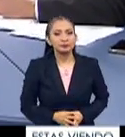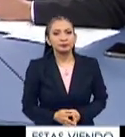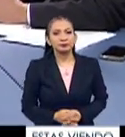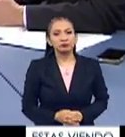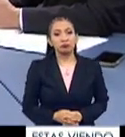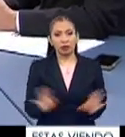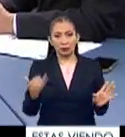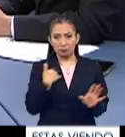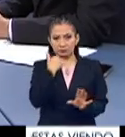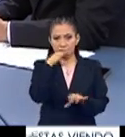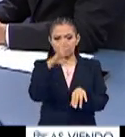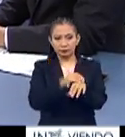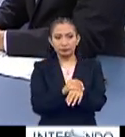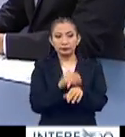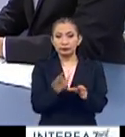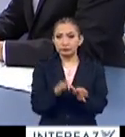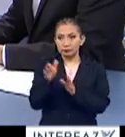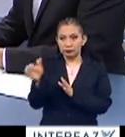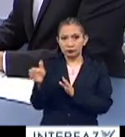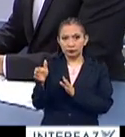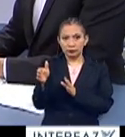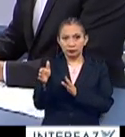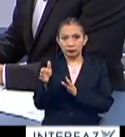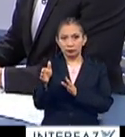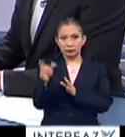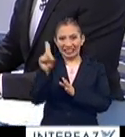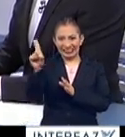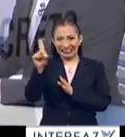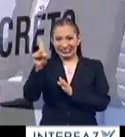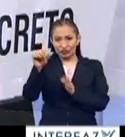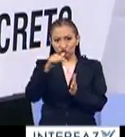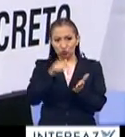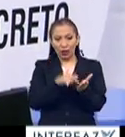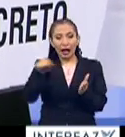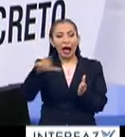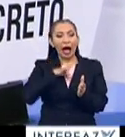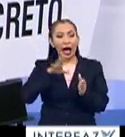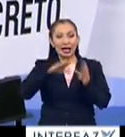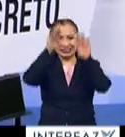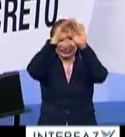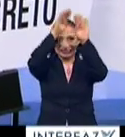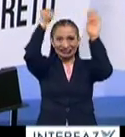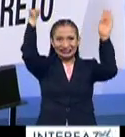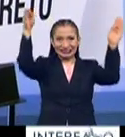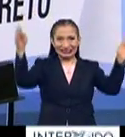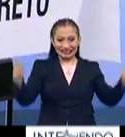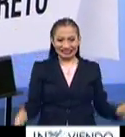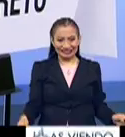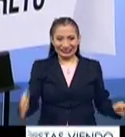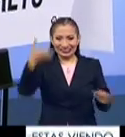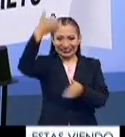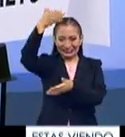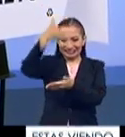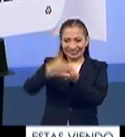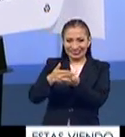Y si me permite, Juan, mira, sí, por favor. Del lado derecho del estudio tenemos también el cancel,